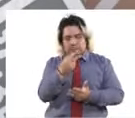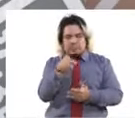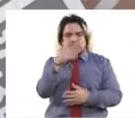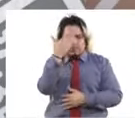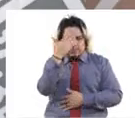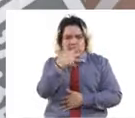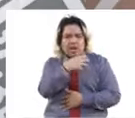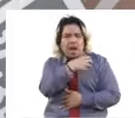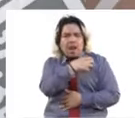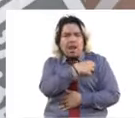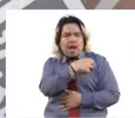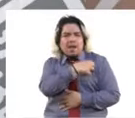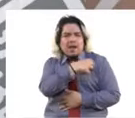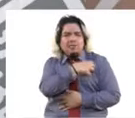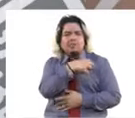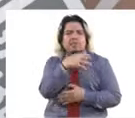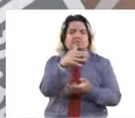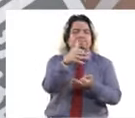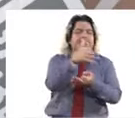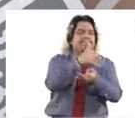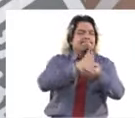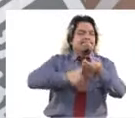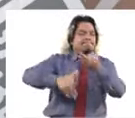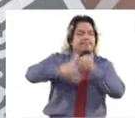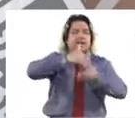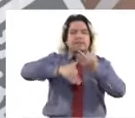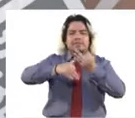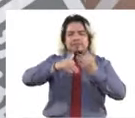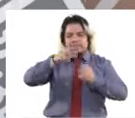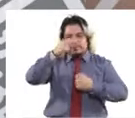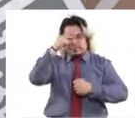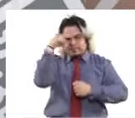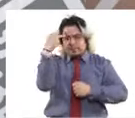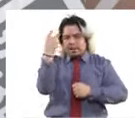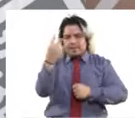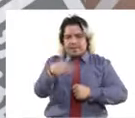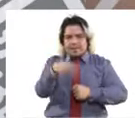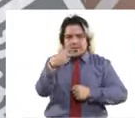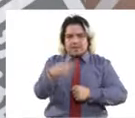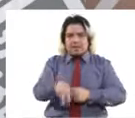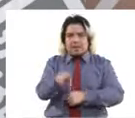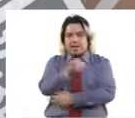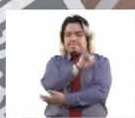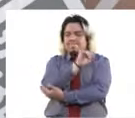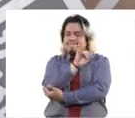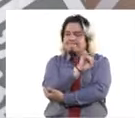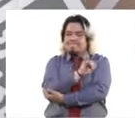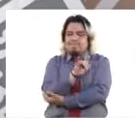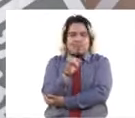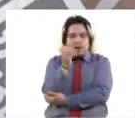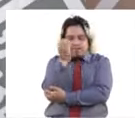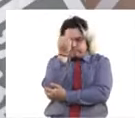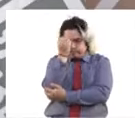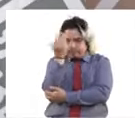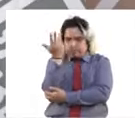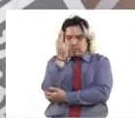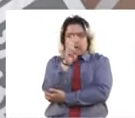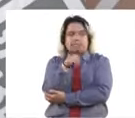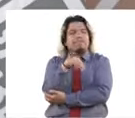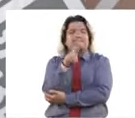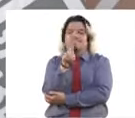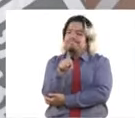capital de todas y todos los mexicanos. Nunca olviden que están aquí para servir al